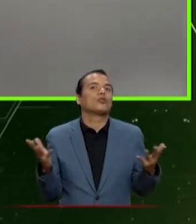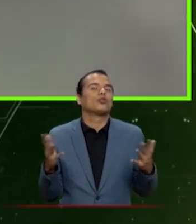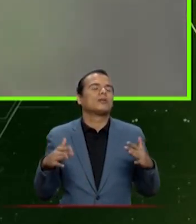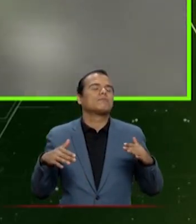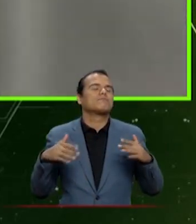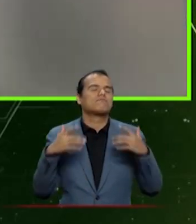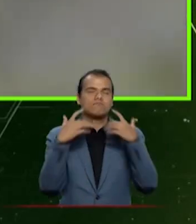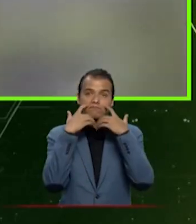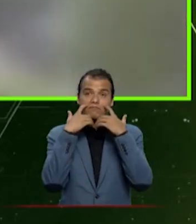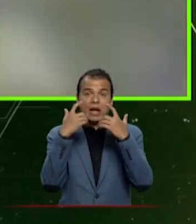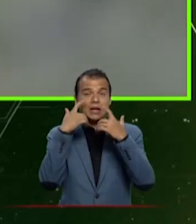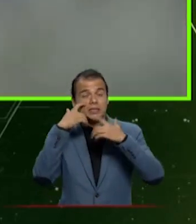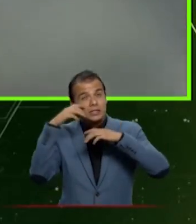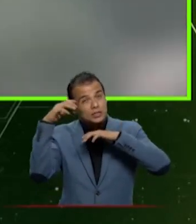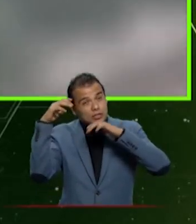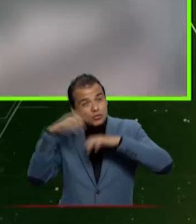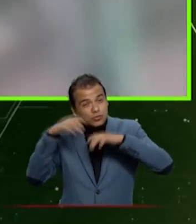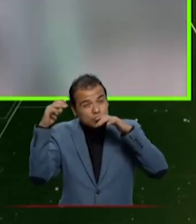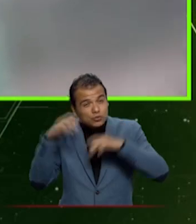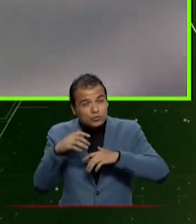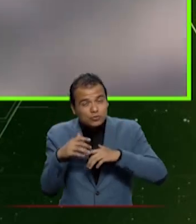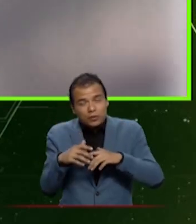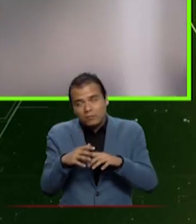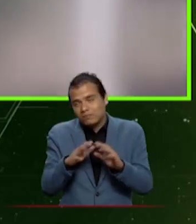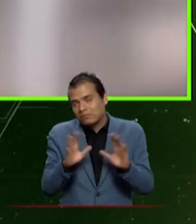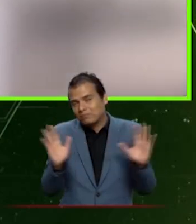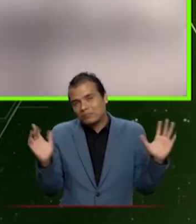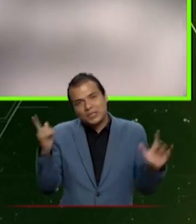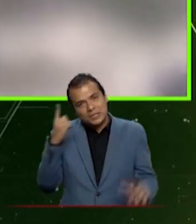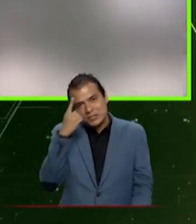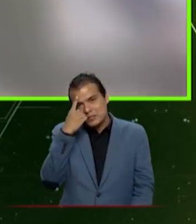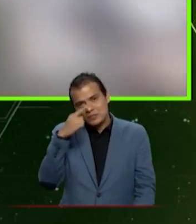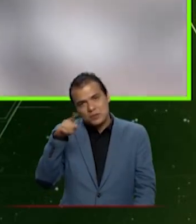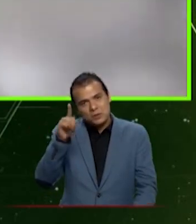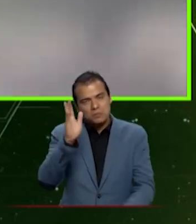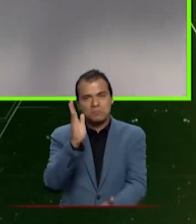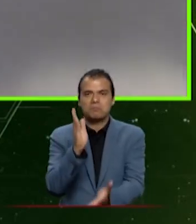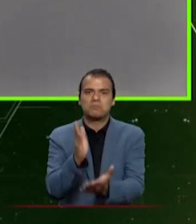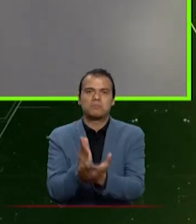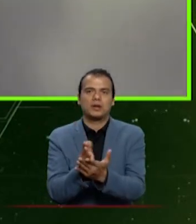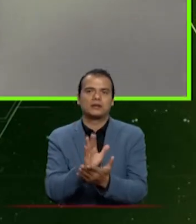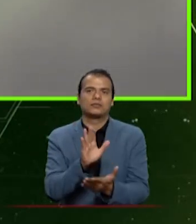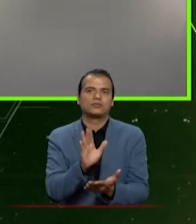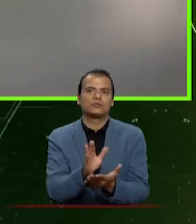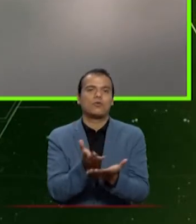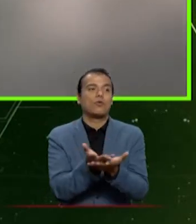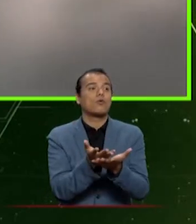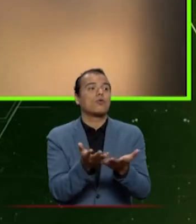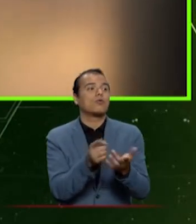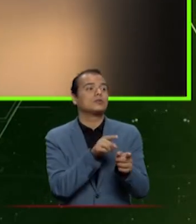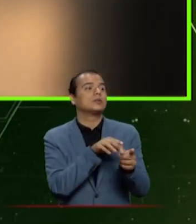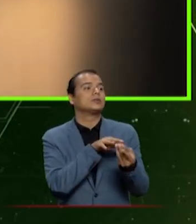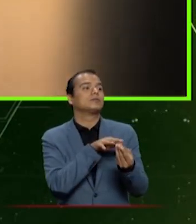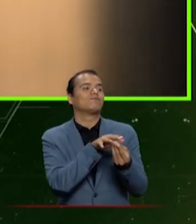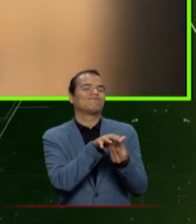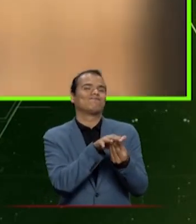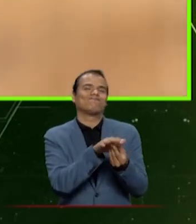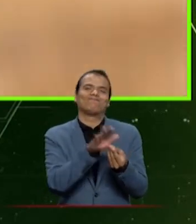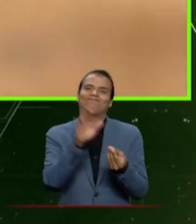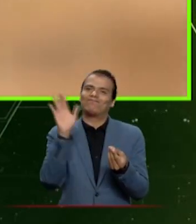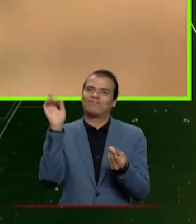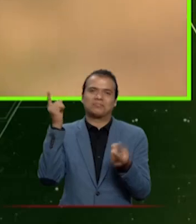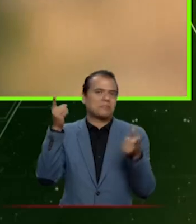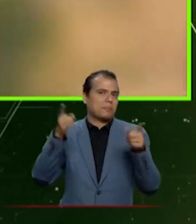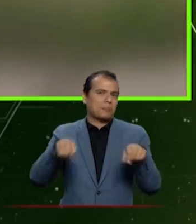lotería que caiga donde cae donde cae y los elementos expuestos que están en riesgo las probabilidades pues